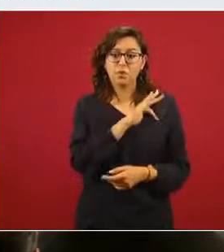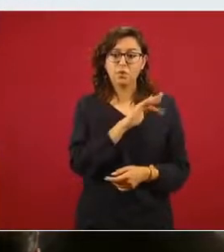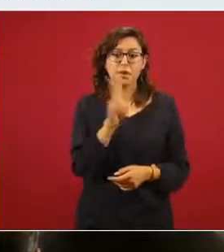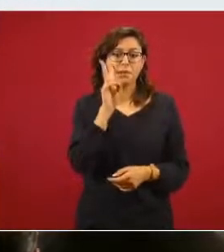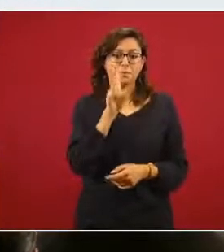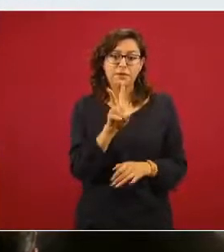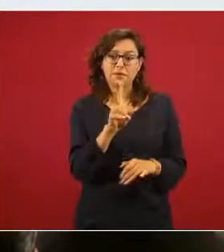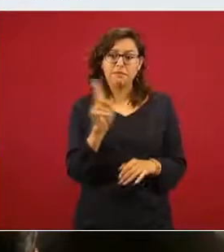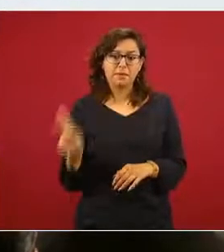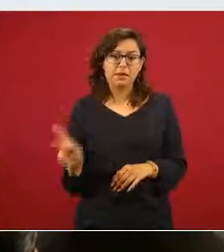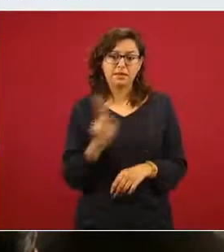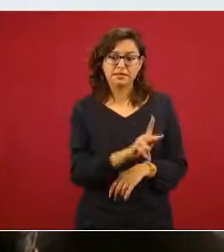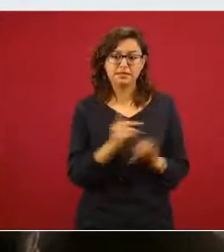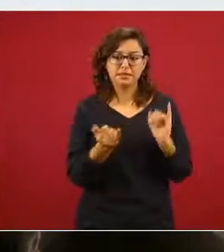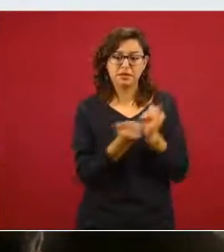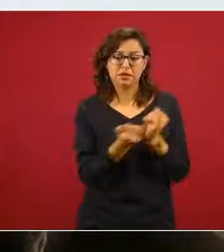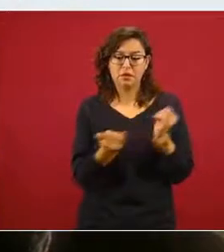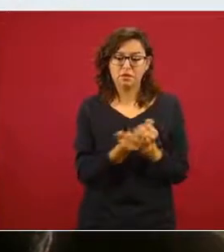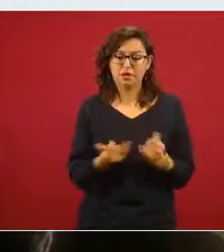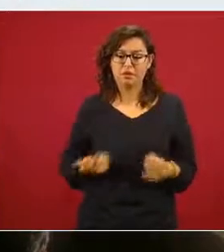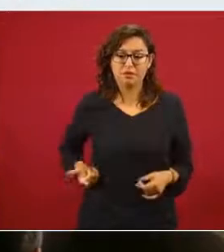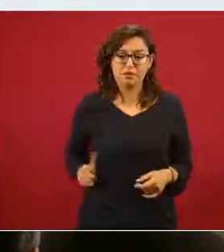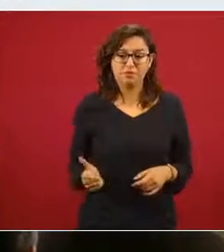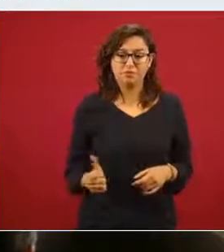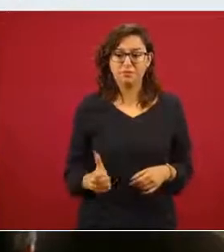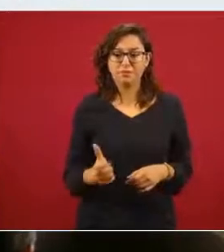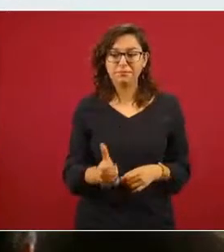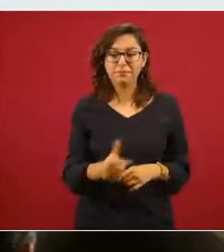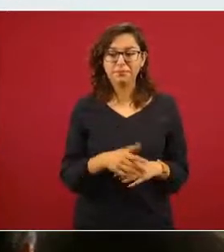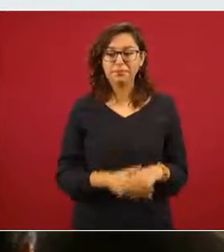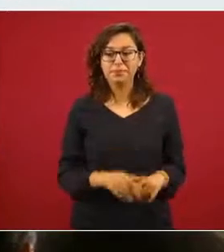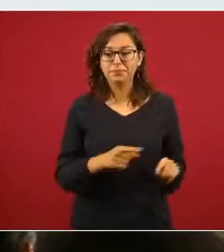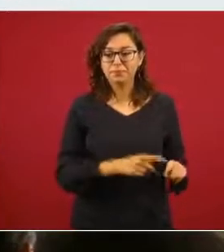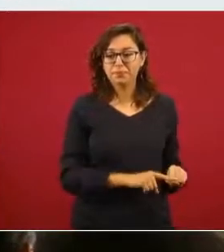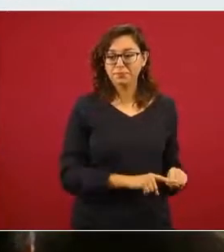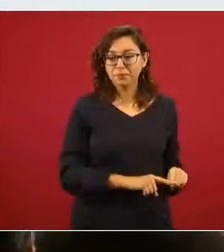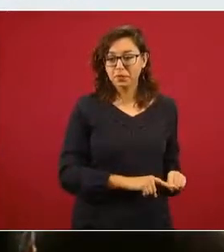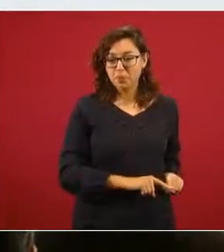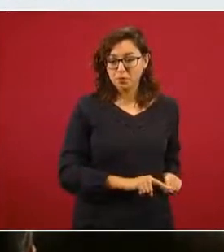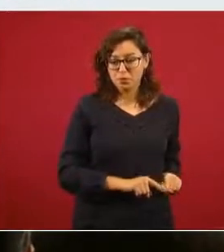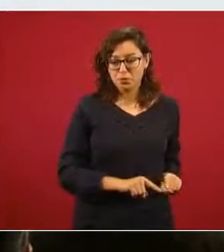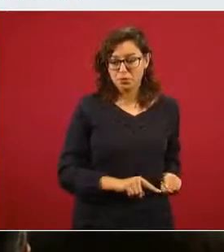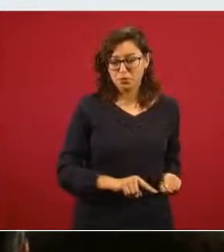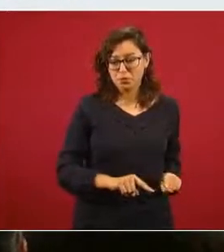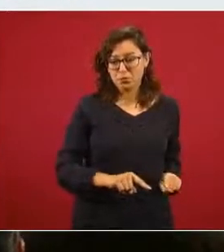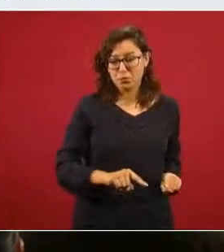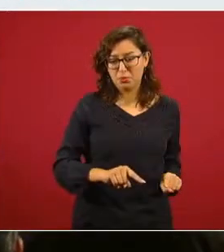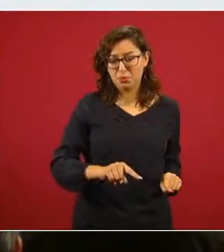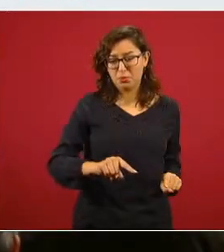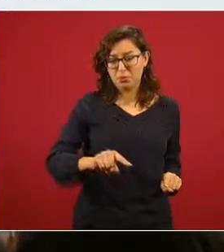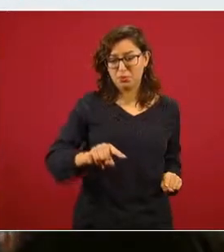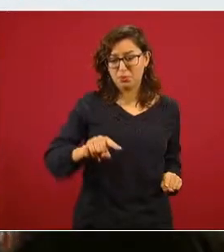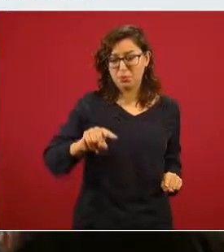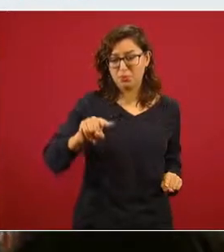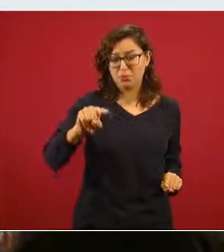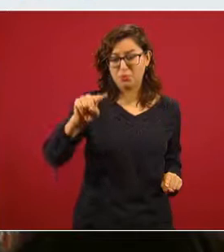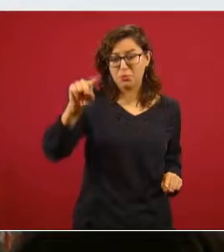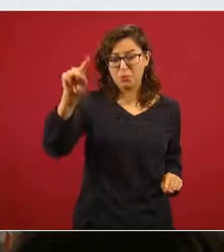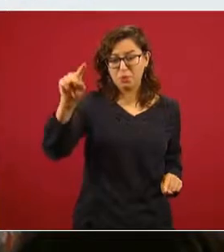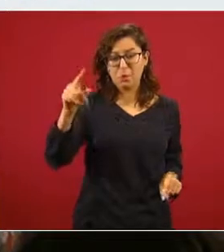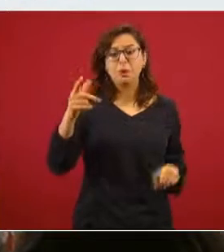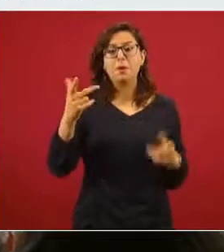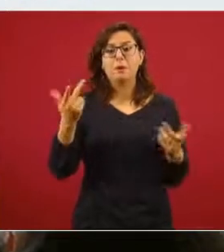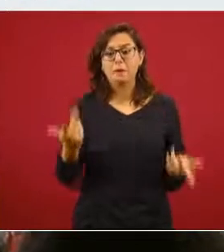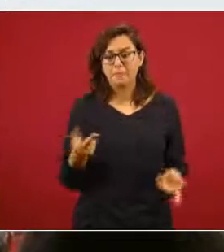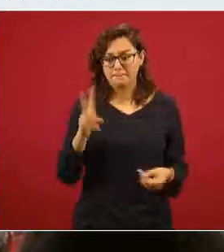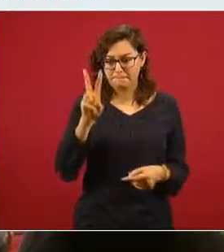al de Guanajuato. Durante la Jornada Nacional de Sana Distancia tuvo un ascenso. Aquí le reconocemos a Jalisco que se